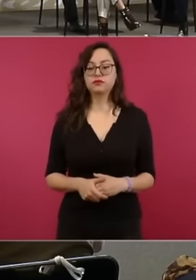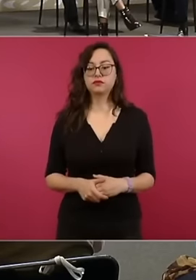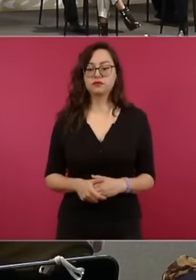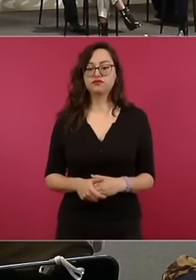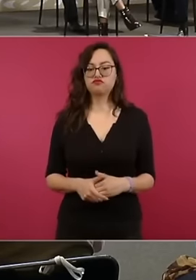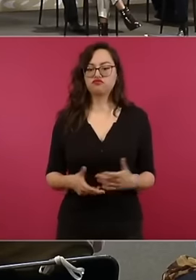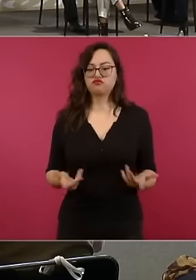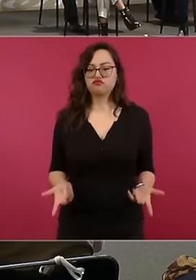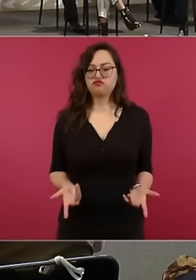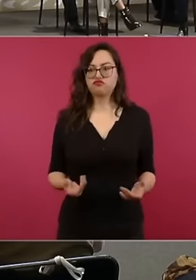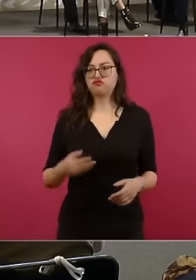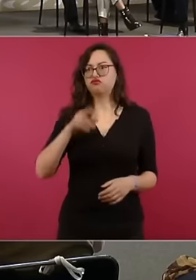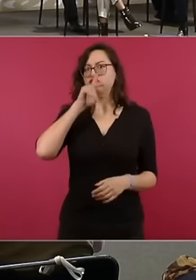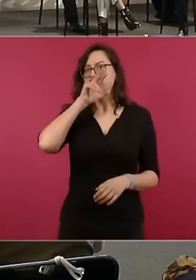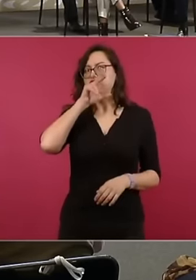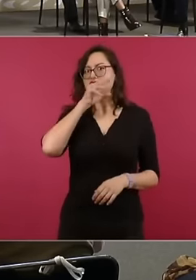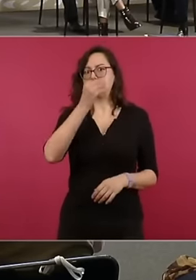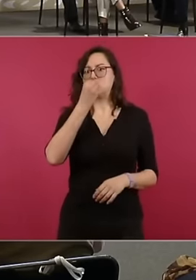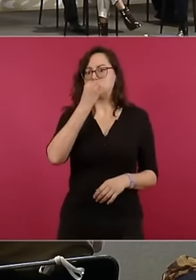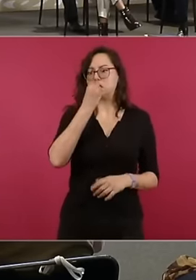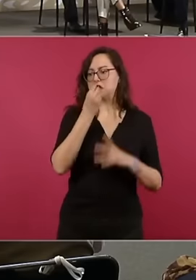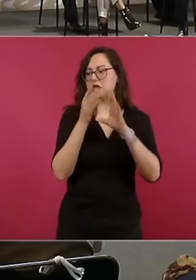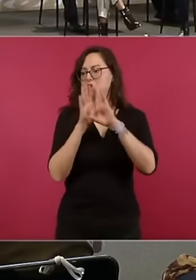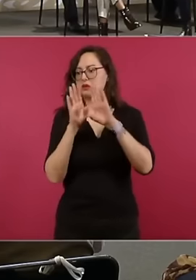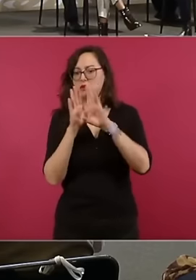de qué vamos a vivir.